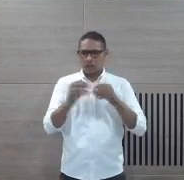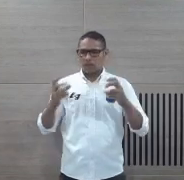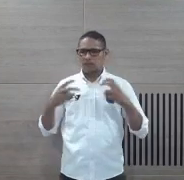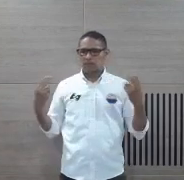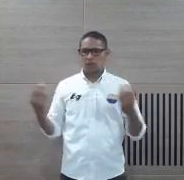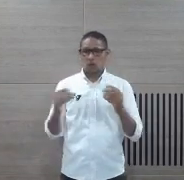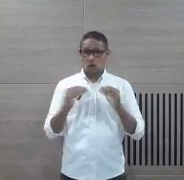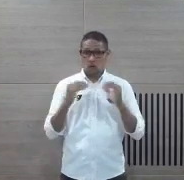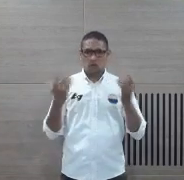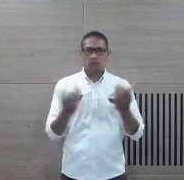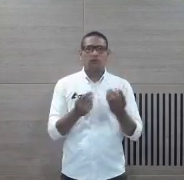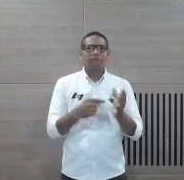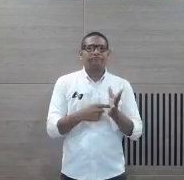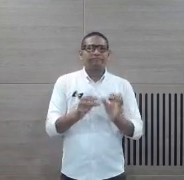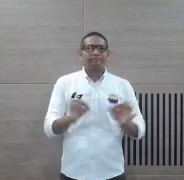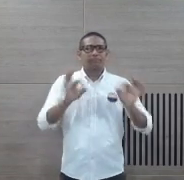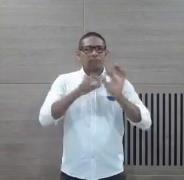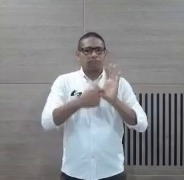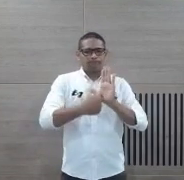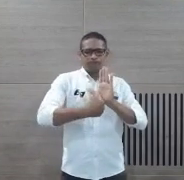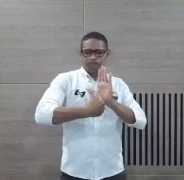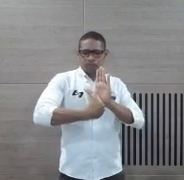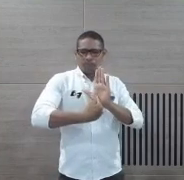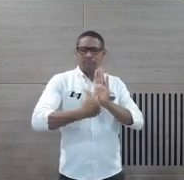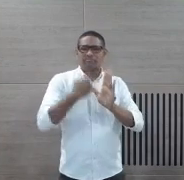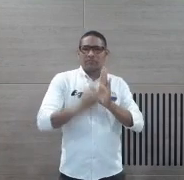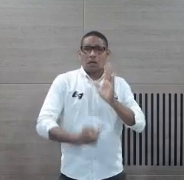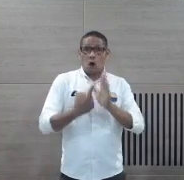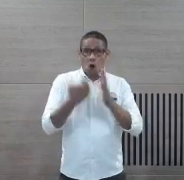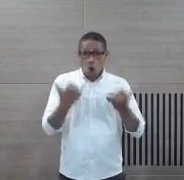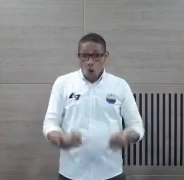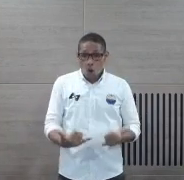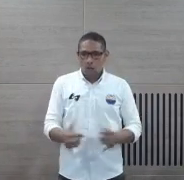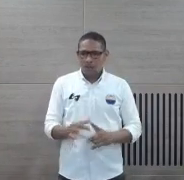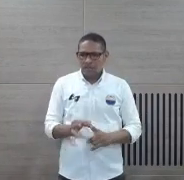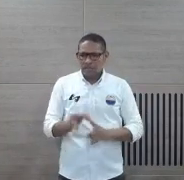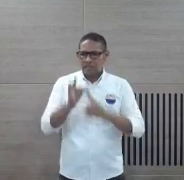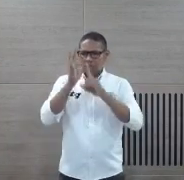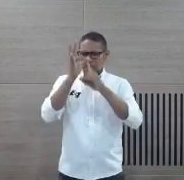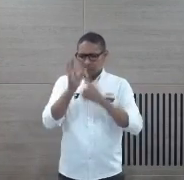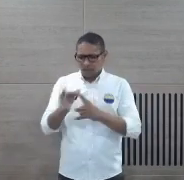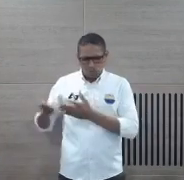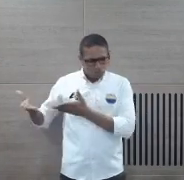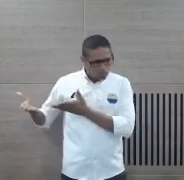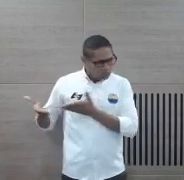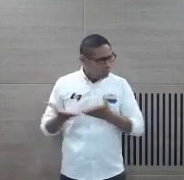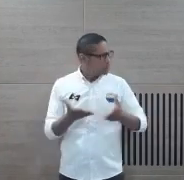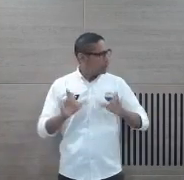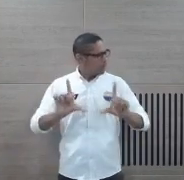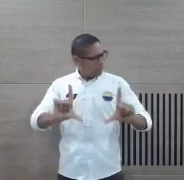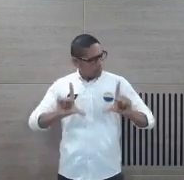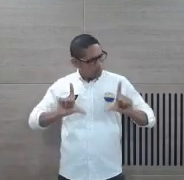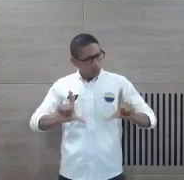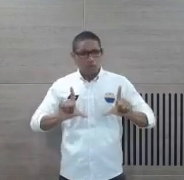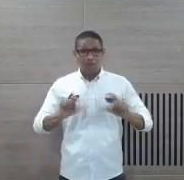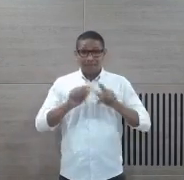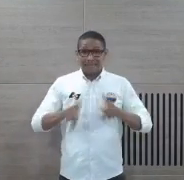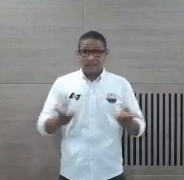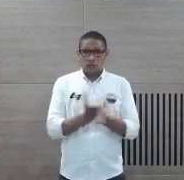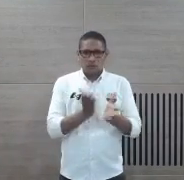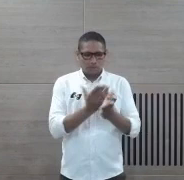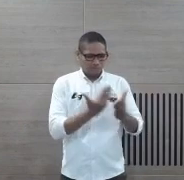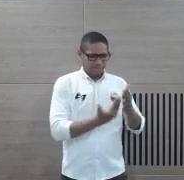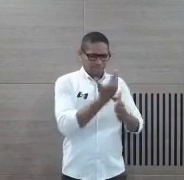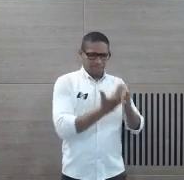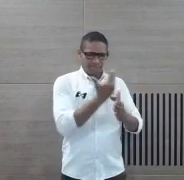la ceremonia oficial de grado en modalidad de posgrados para los estudiantes registrados desde Héctor Gabriel